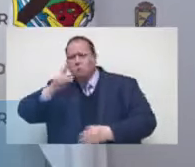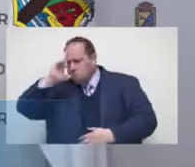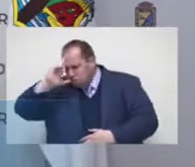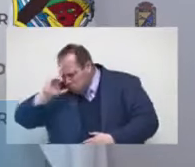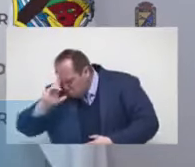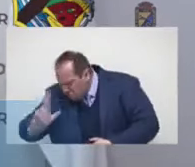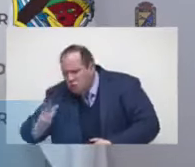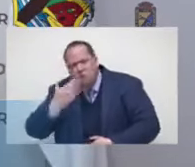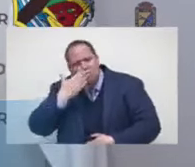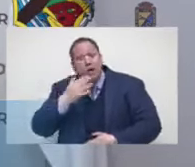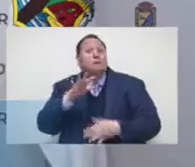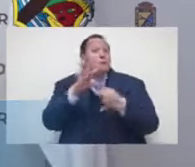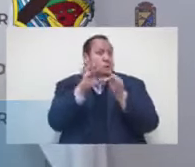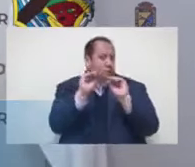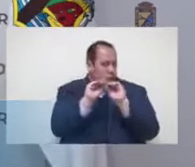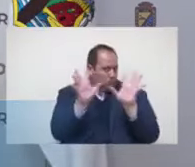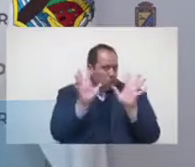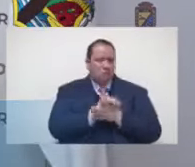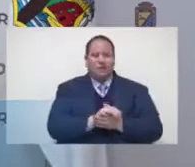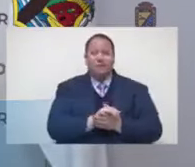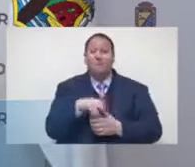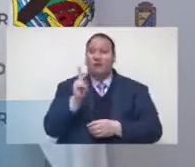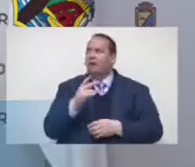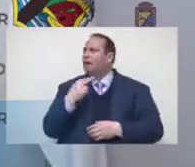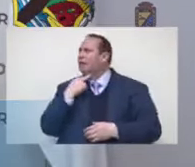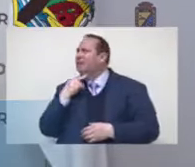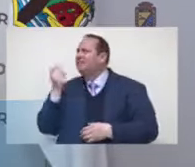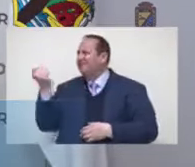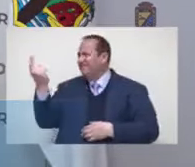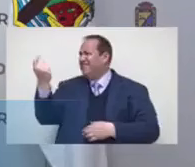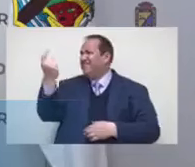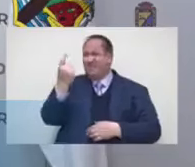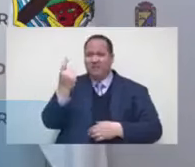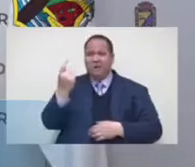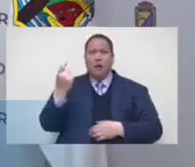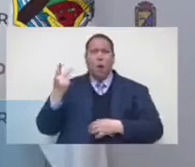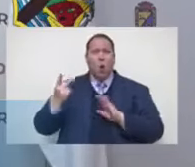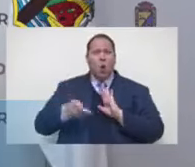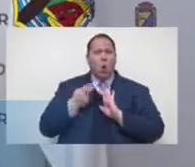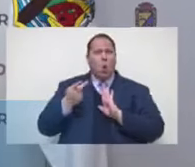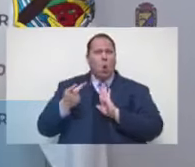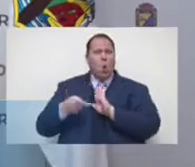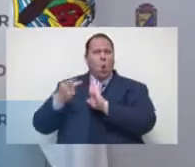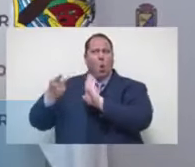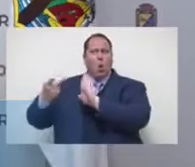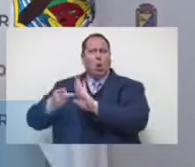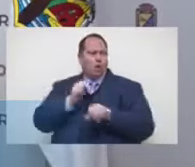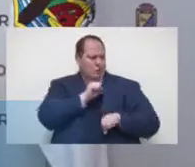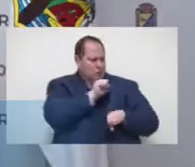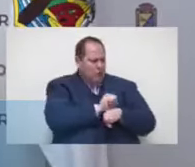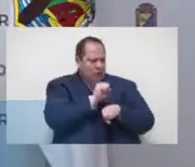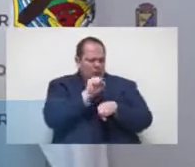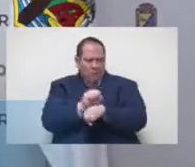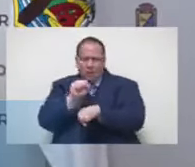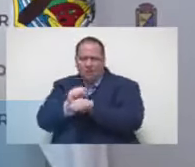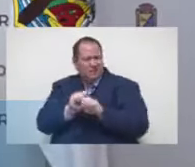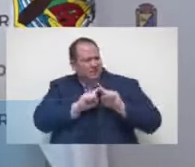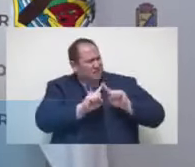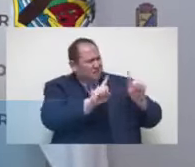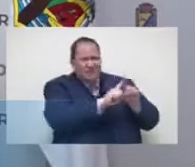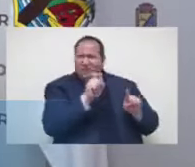honrosas excepciones. Sin embargo, luego nos encontramos con estos casos consecutivos. Cada semana hay un caso